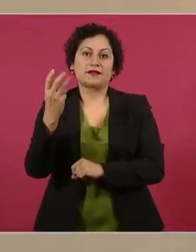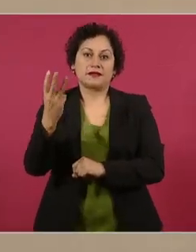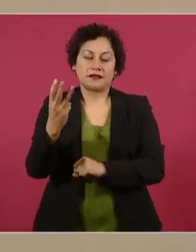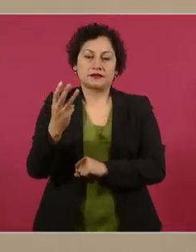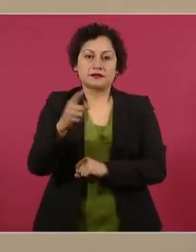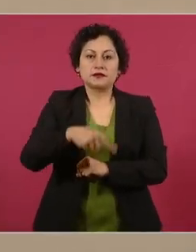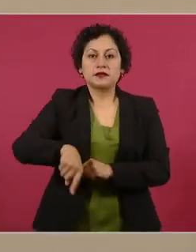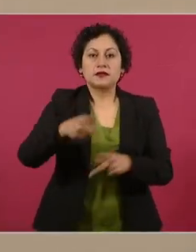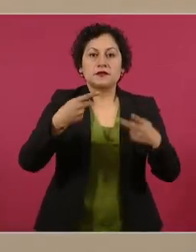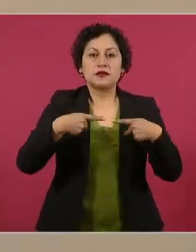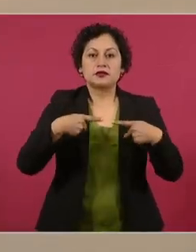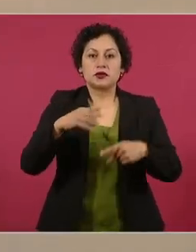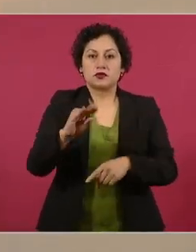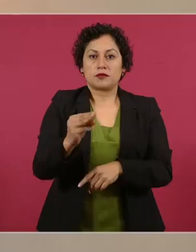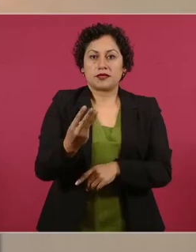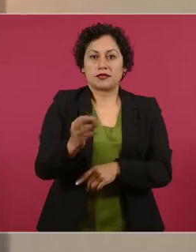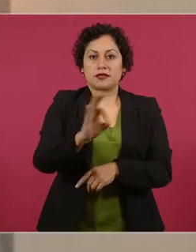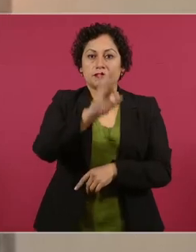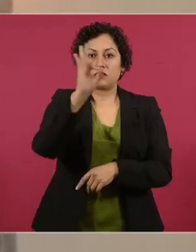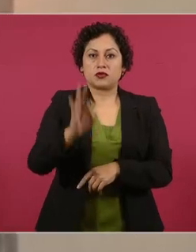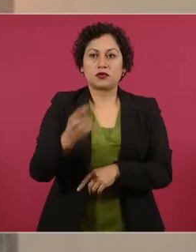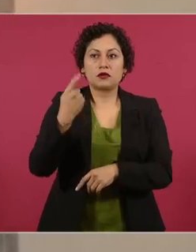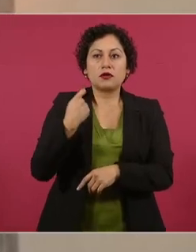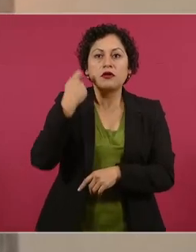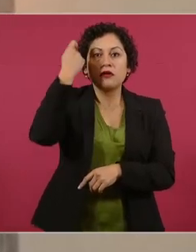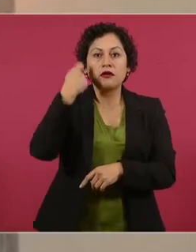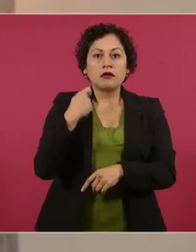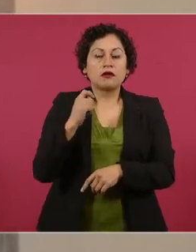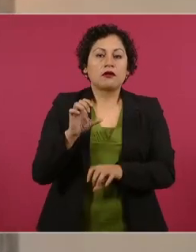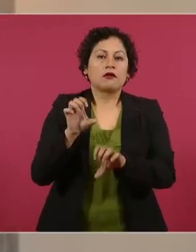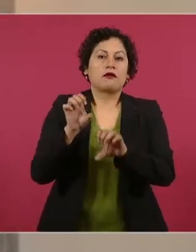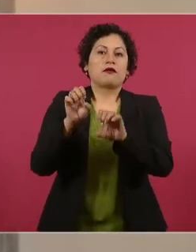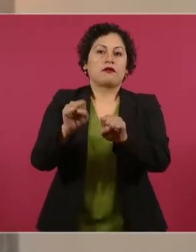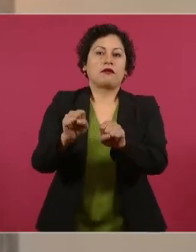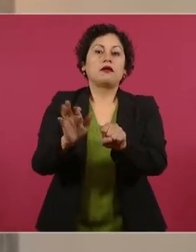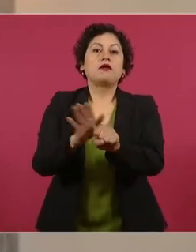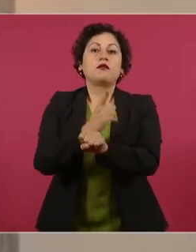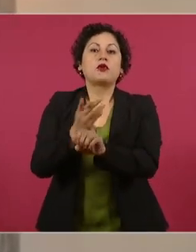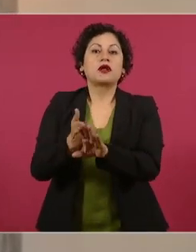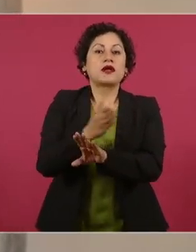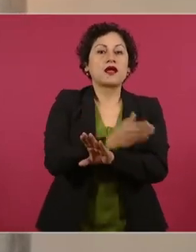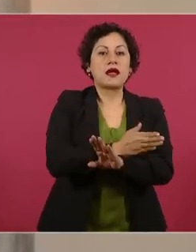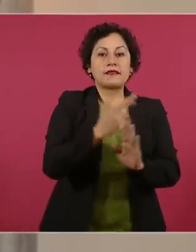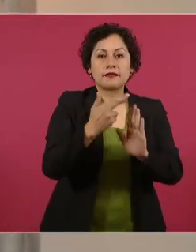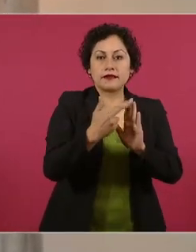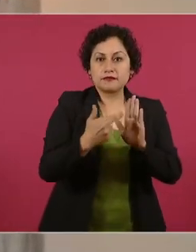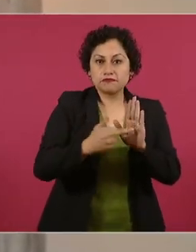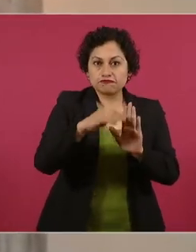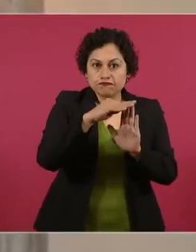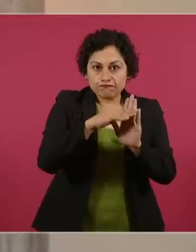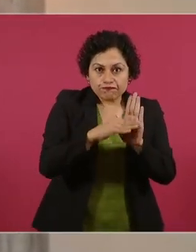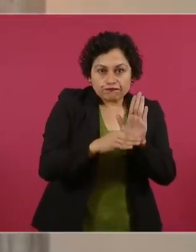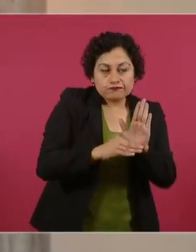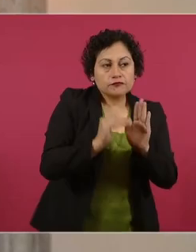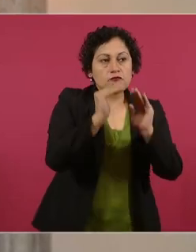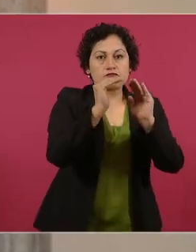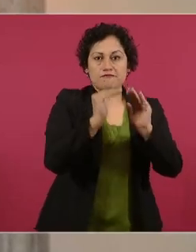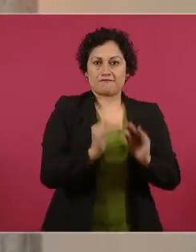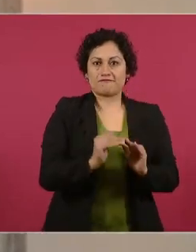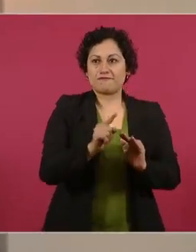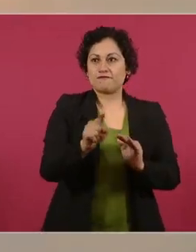pudo pensionar gracias a que se bajaron los requisitos. De no haber hecho esta reforma en 2020, hubieran